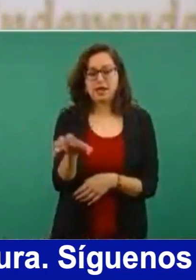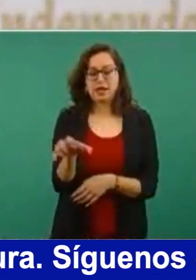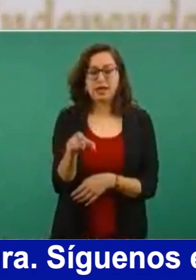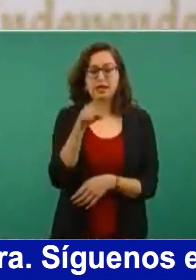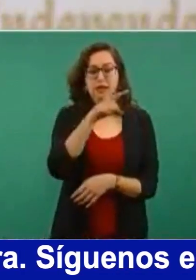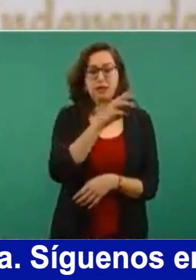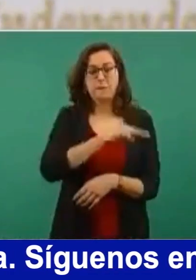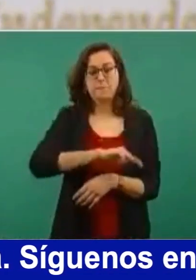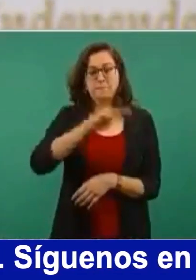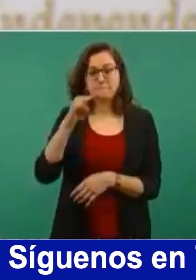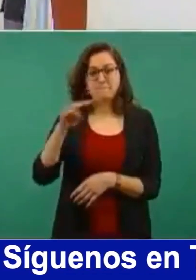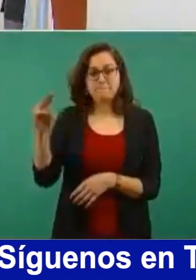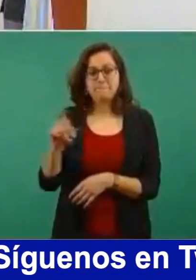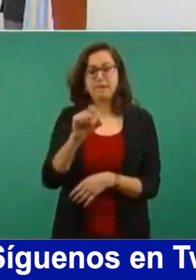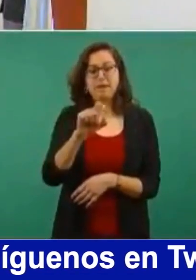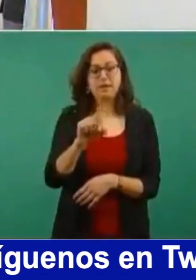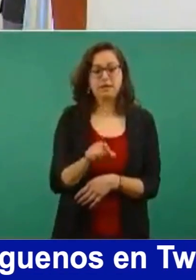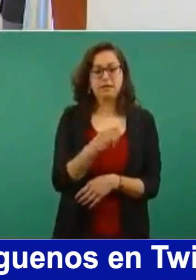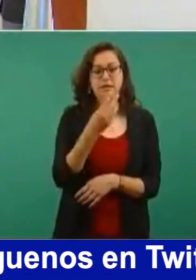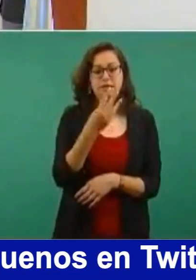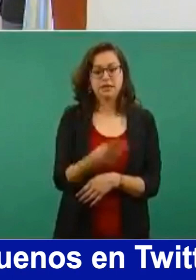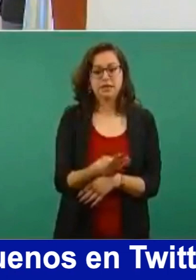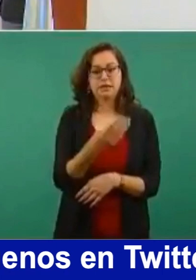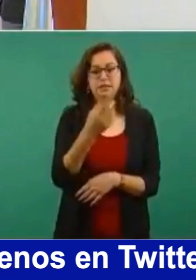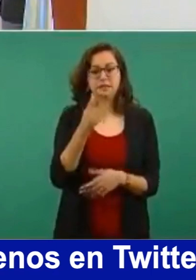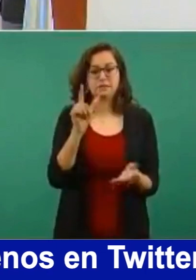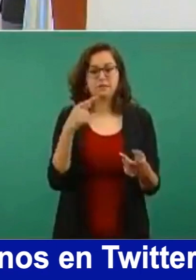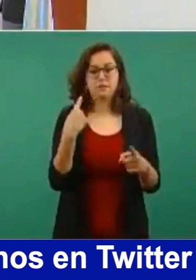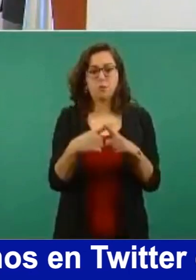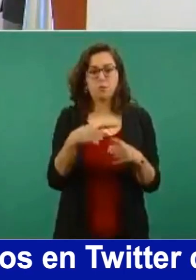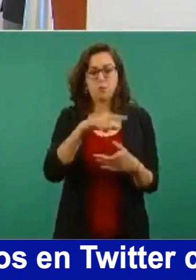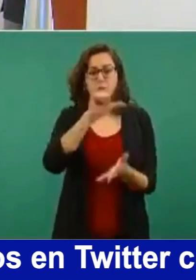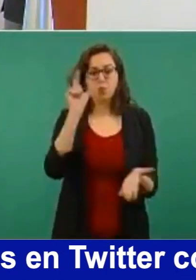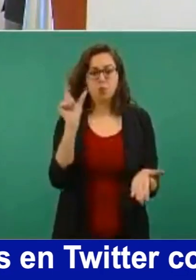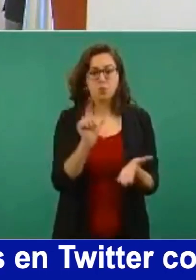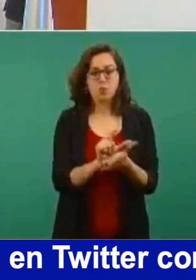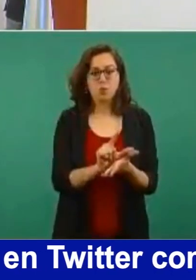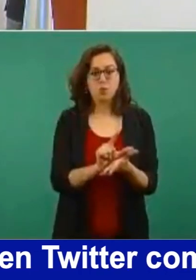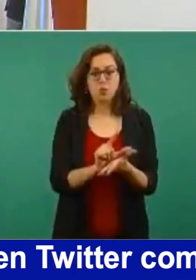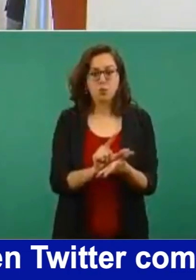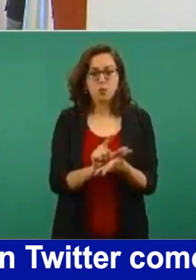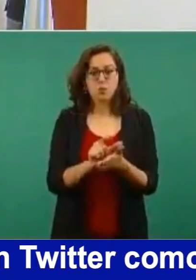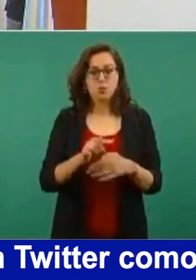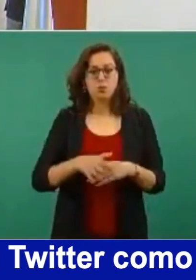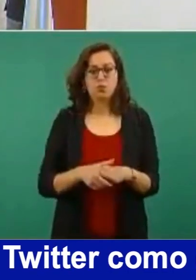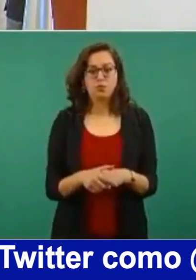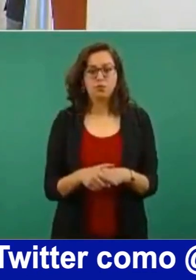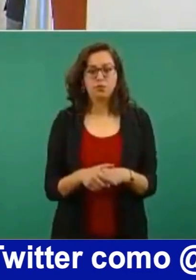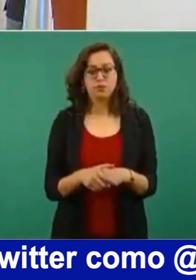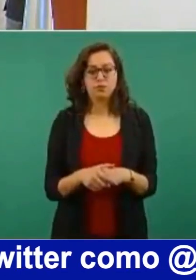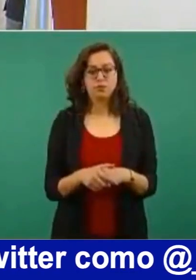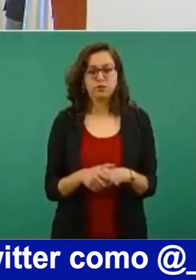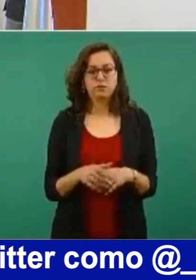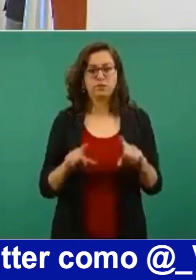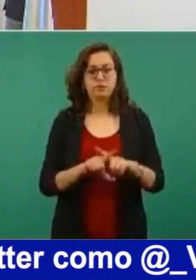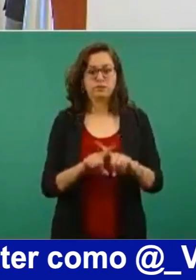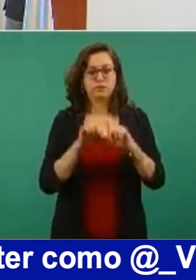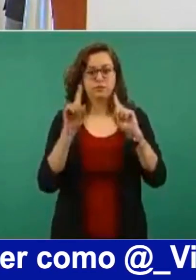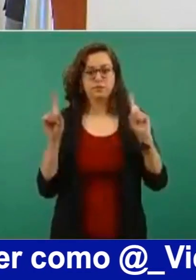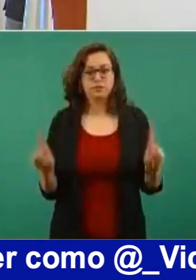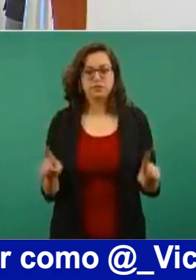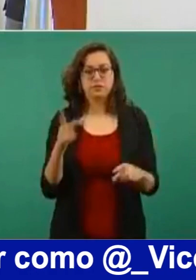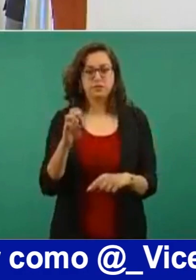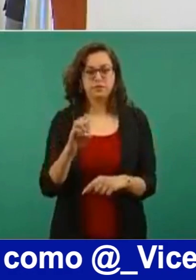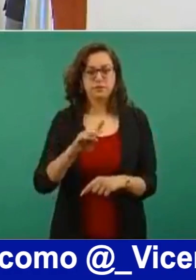por su parte el presidente de lópez obrador calmó las aguas por decirlo así y digo que no tiene nada antes